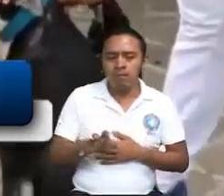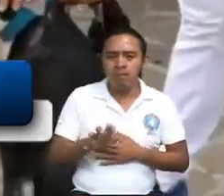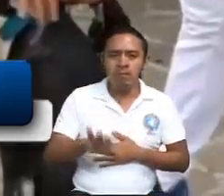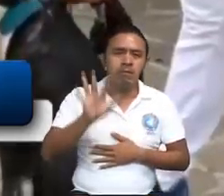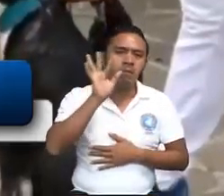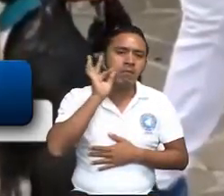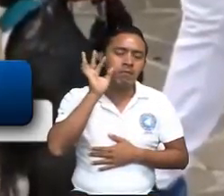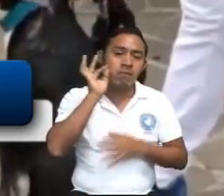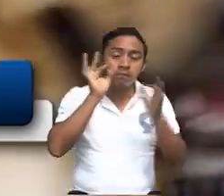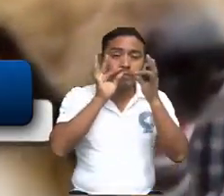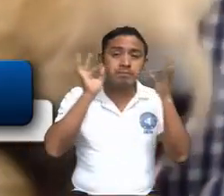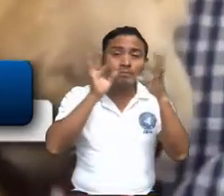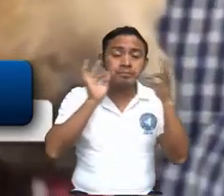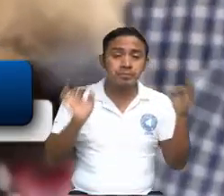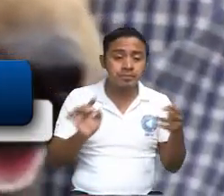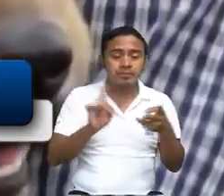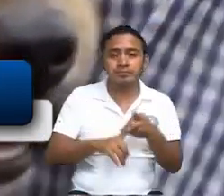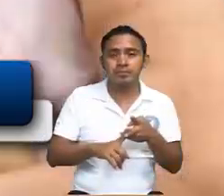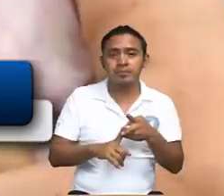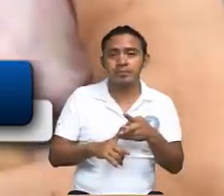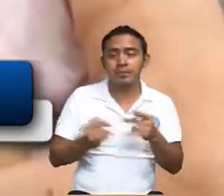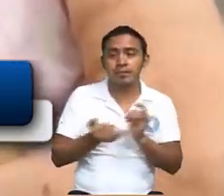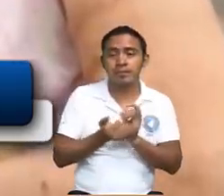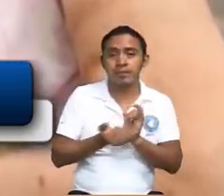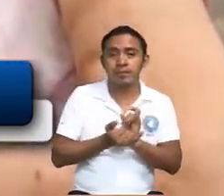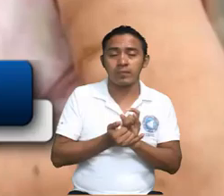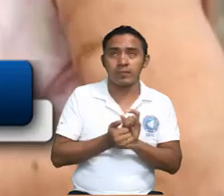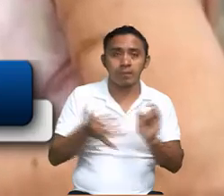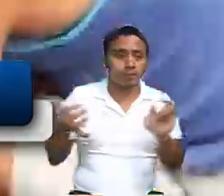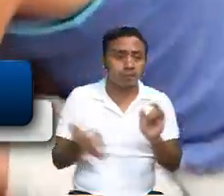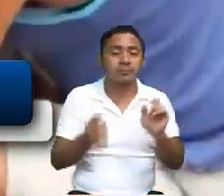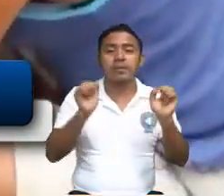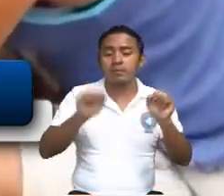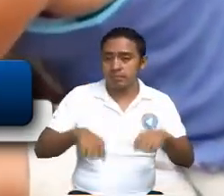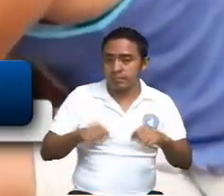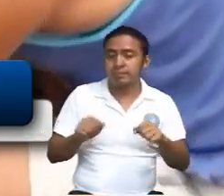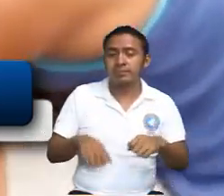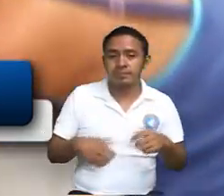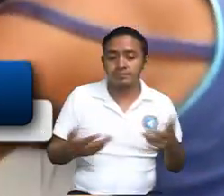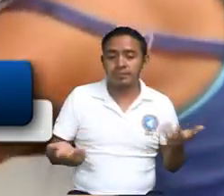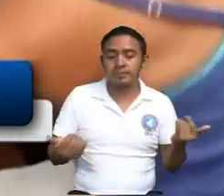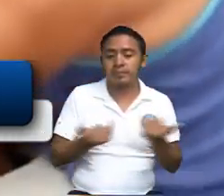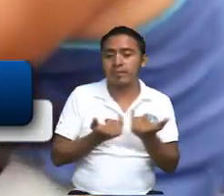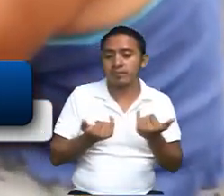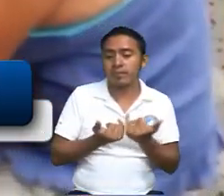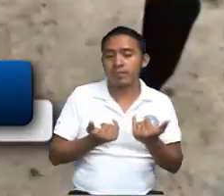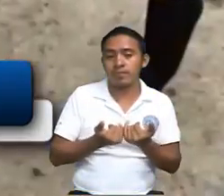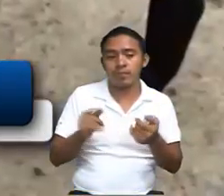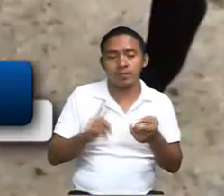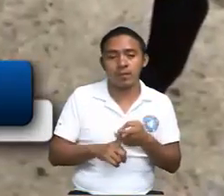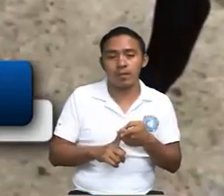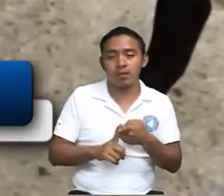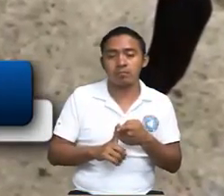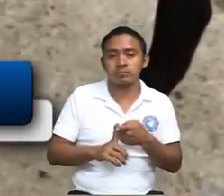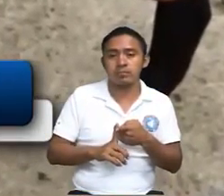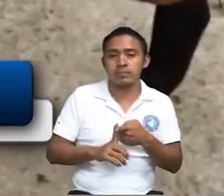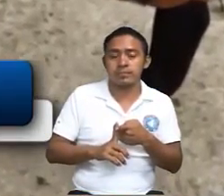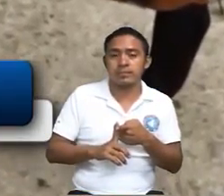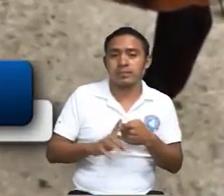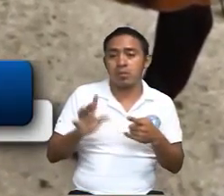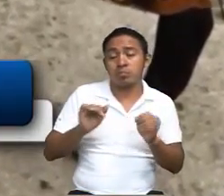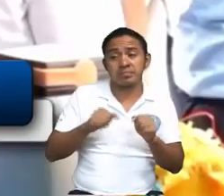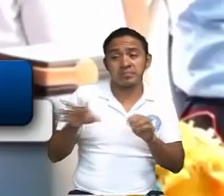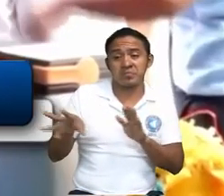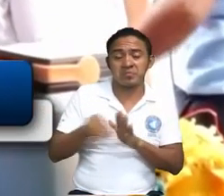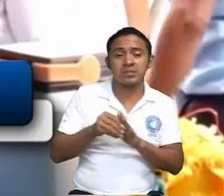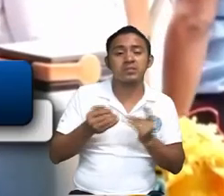gatito, y también le administramos su dosis, porque son animalitos que pueden también ser portadores del virus o poder adquirir el virus. Entonces